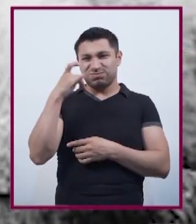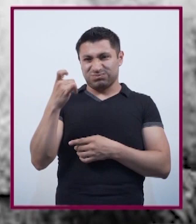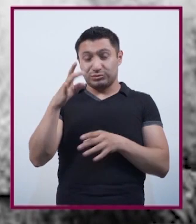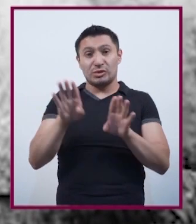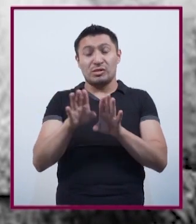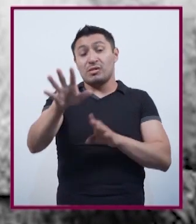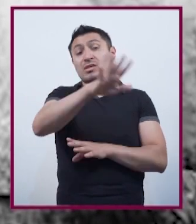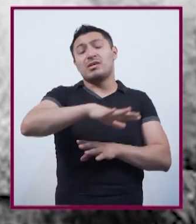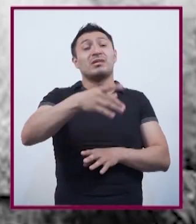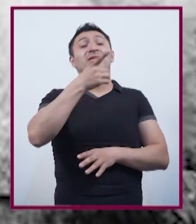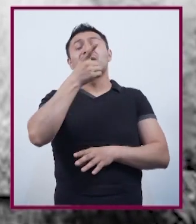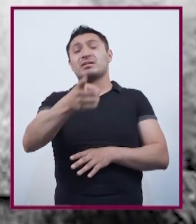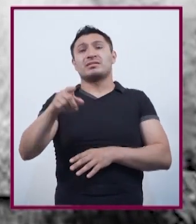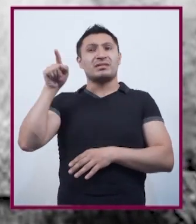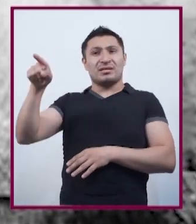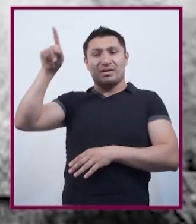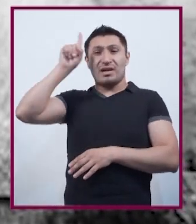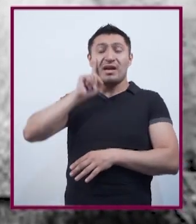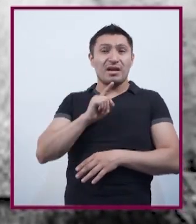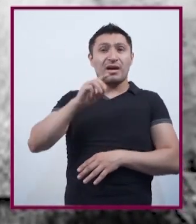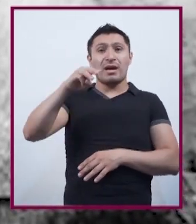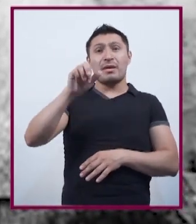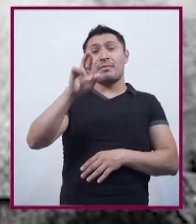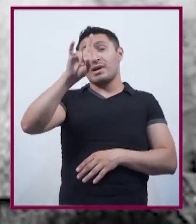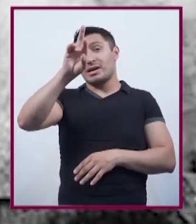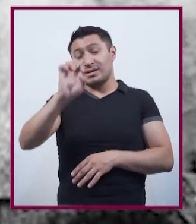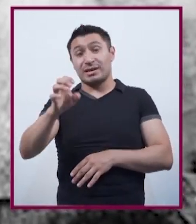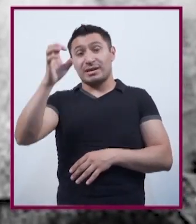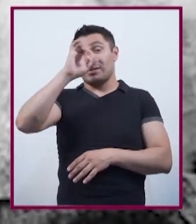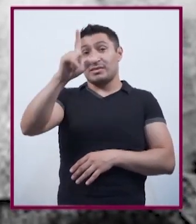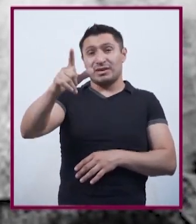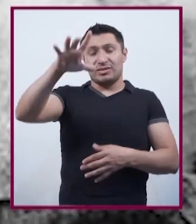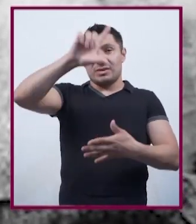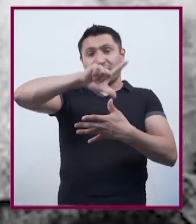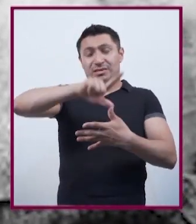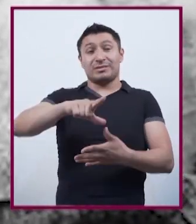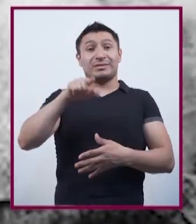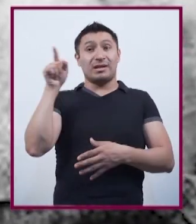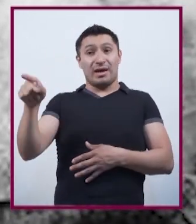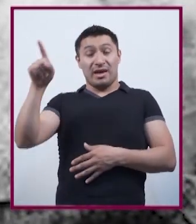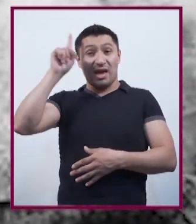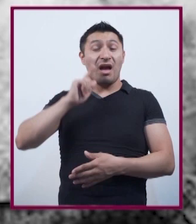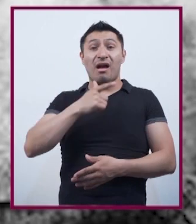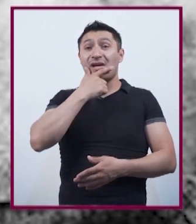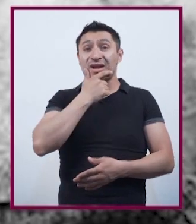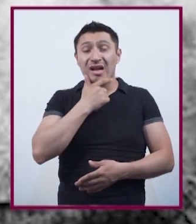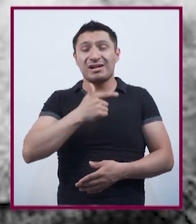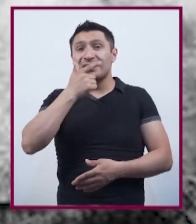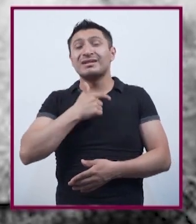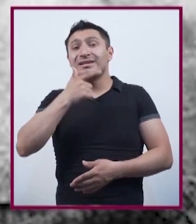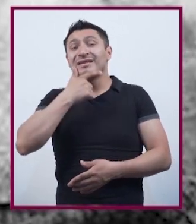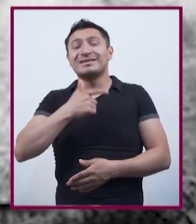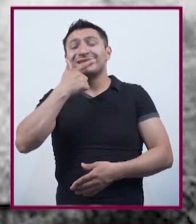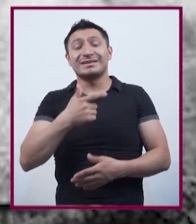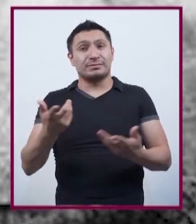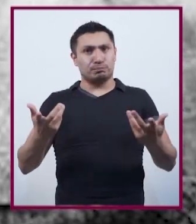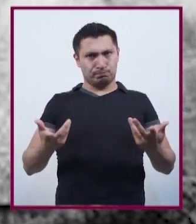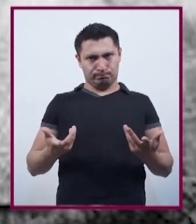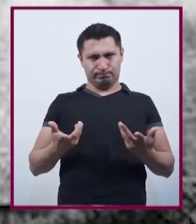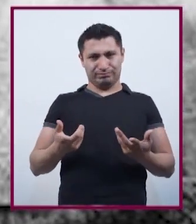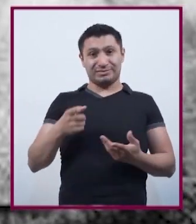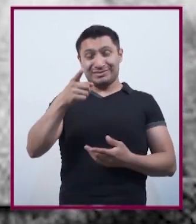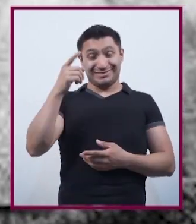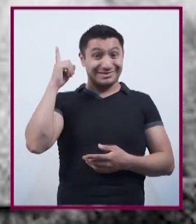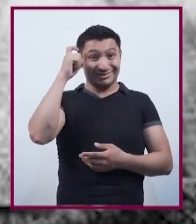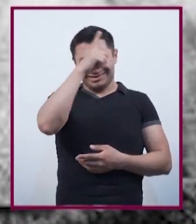cartas que hasta la fecha levantan debates. Un sector de la sociedad se niega a aceptar que la llamada madre espiritual de